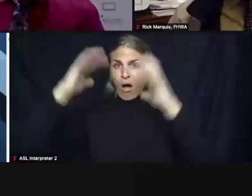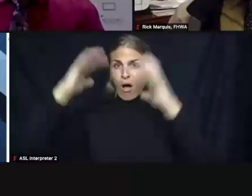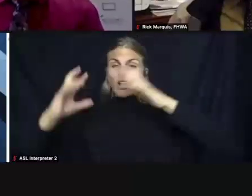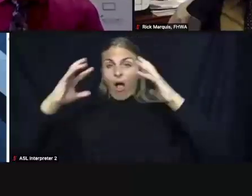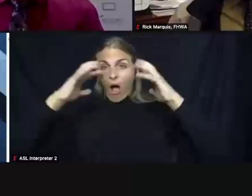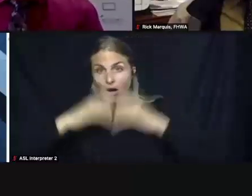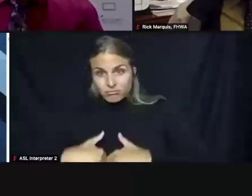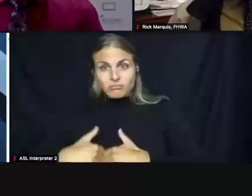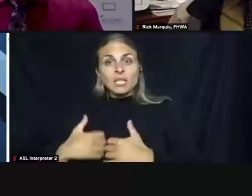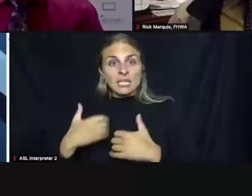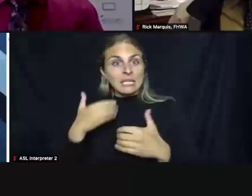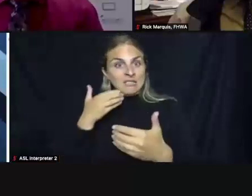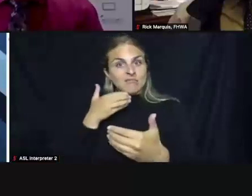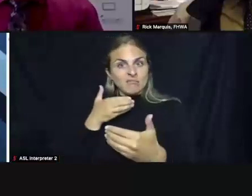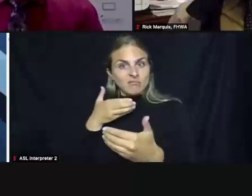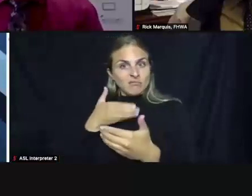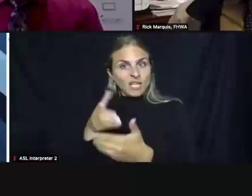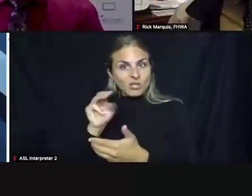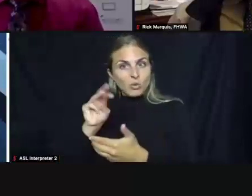cambios del tráfico